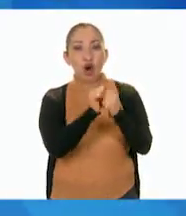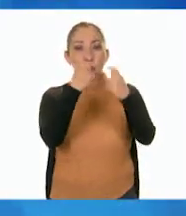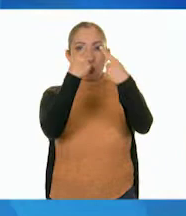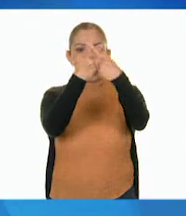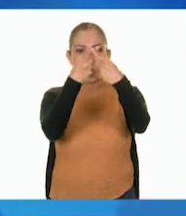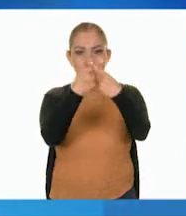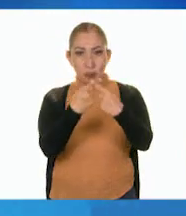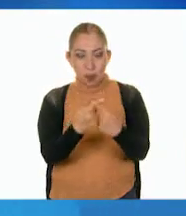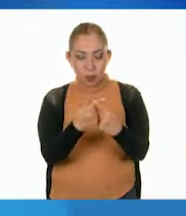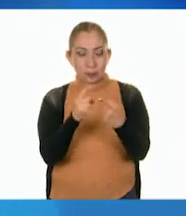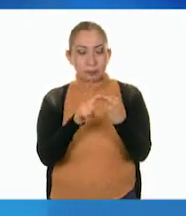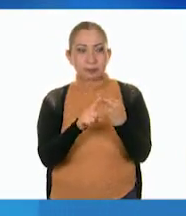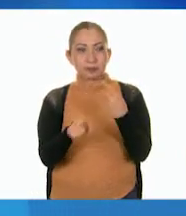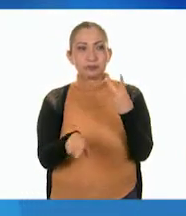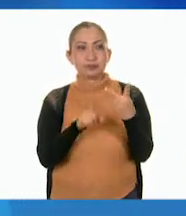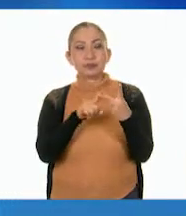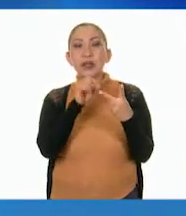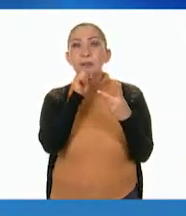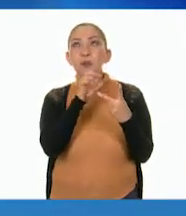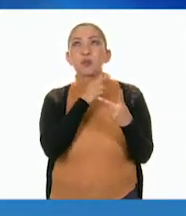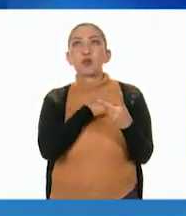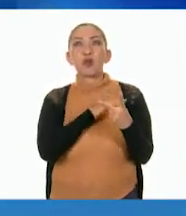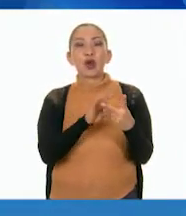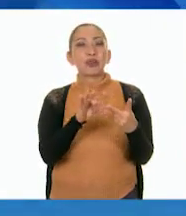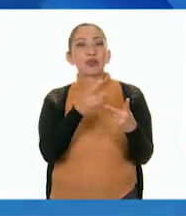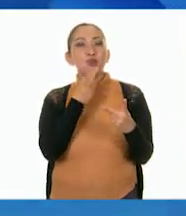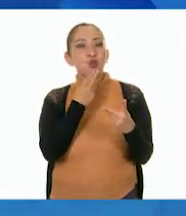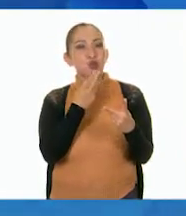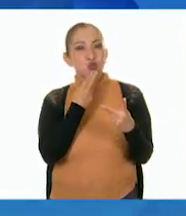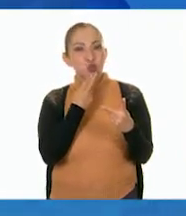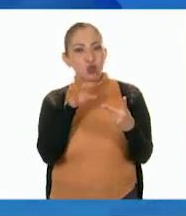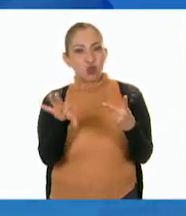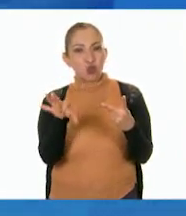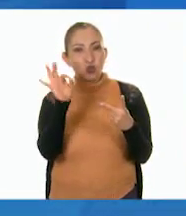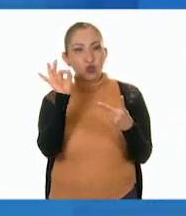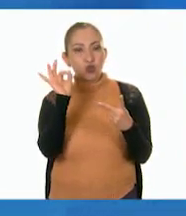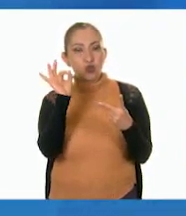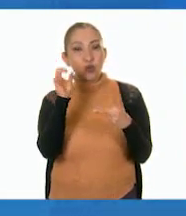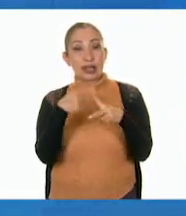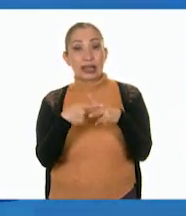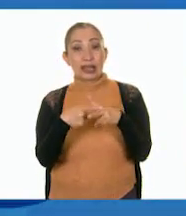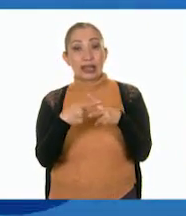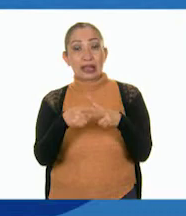multiplicación y también lo podemos resolver con